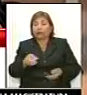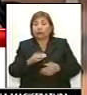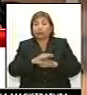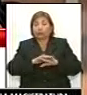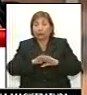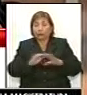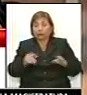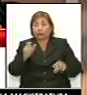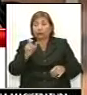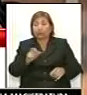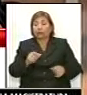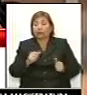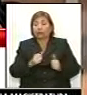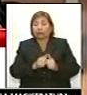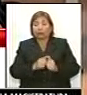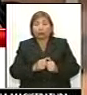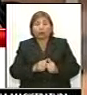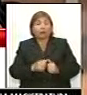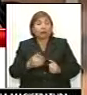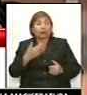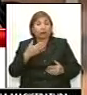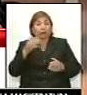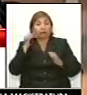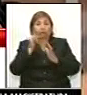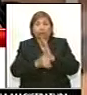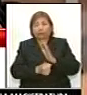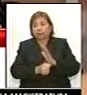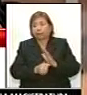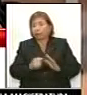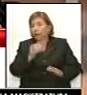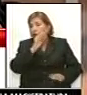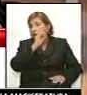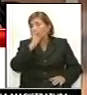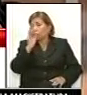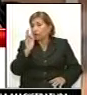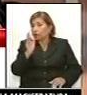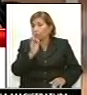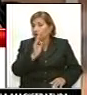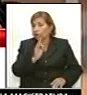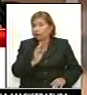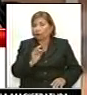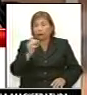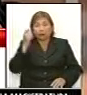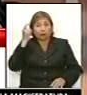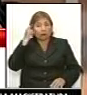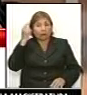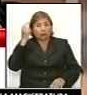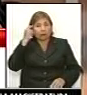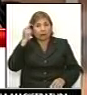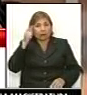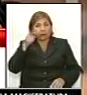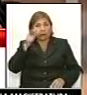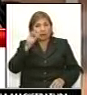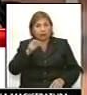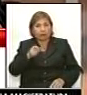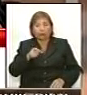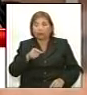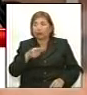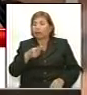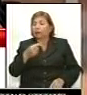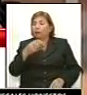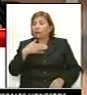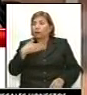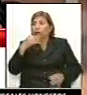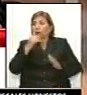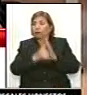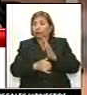siendo, a terminar siendo abusado. Nunca pensé que esa persona me podía, que podía